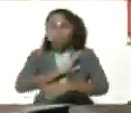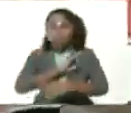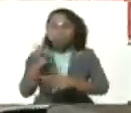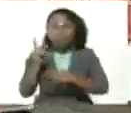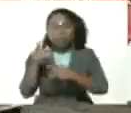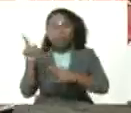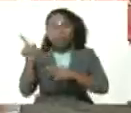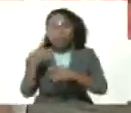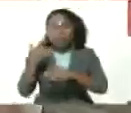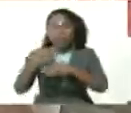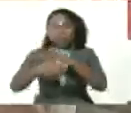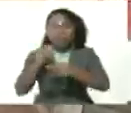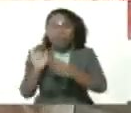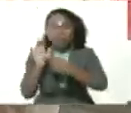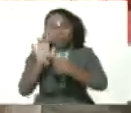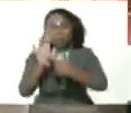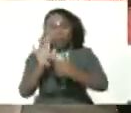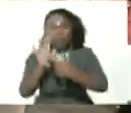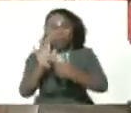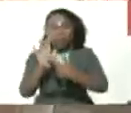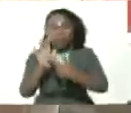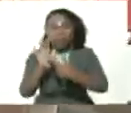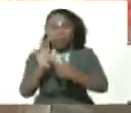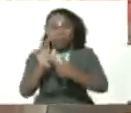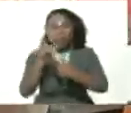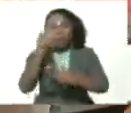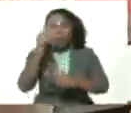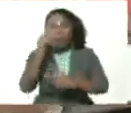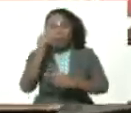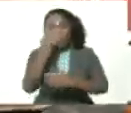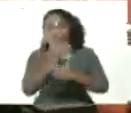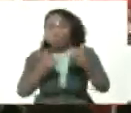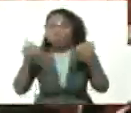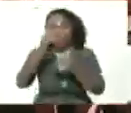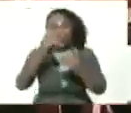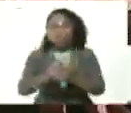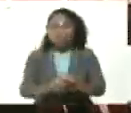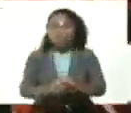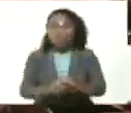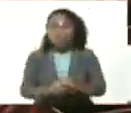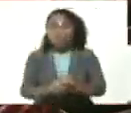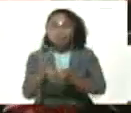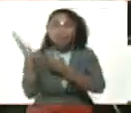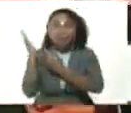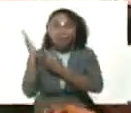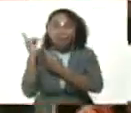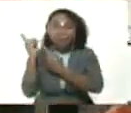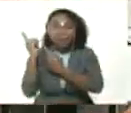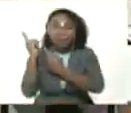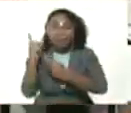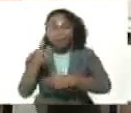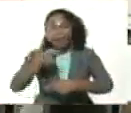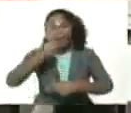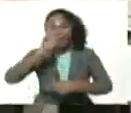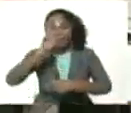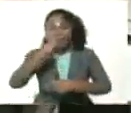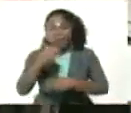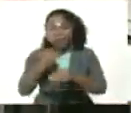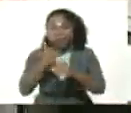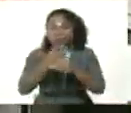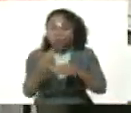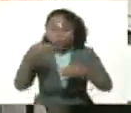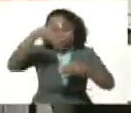conuquero mayor se luzca ahí. Conuquero mayor. Bueno, fíjese, este café es empaquetado